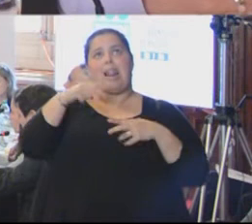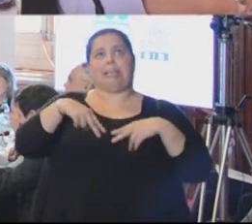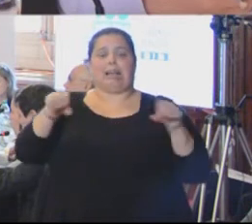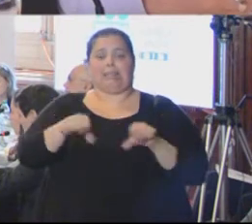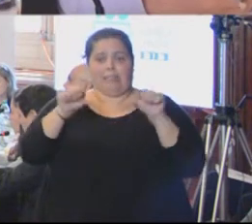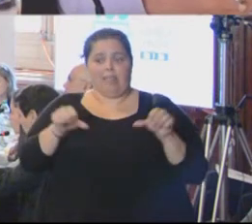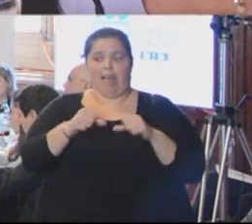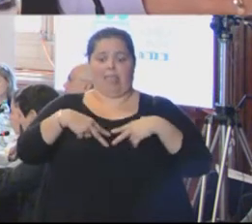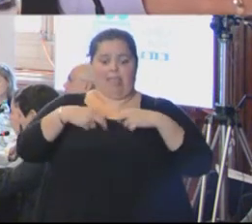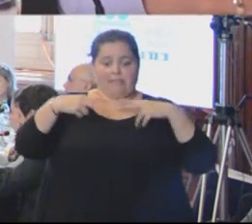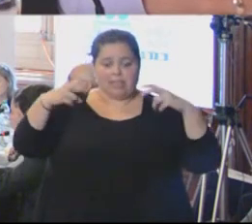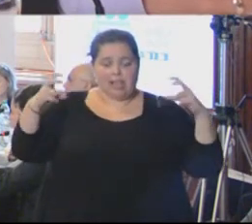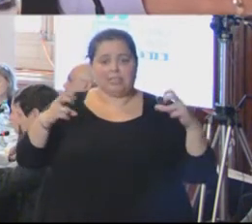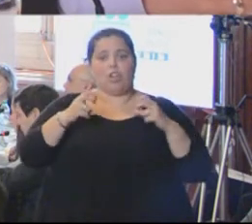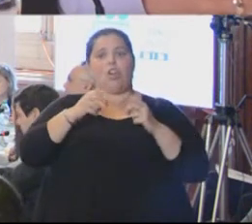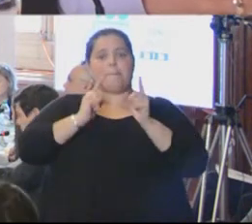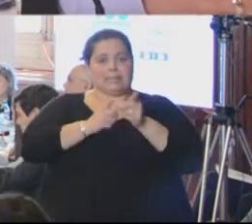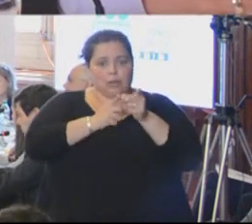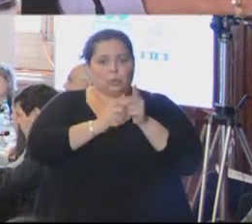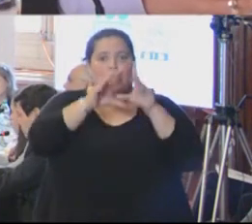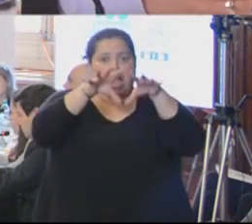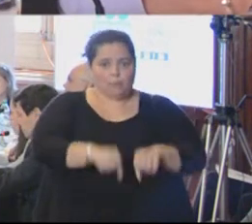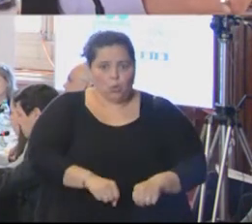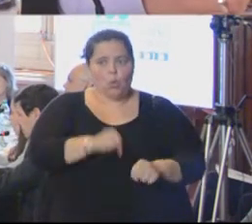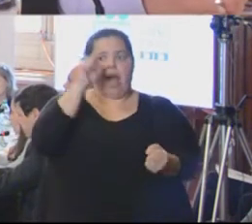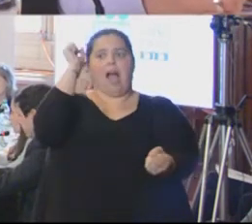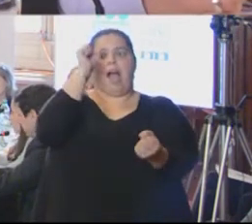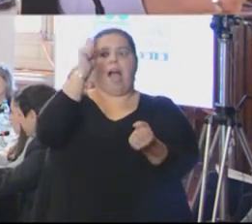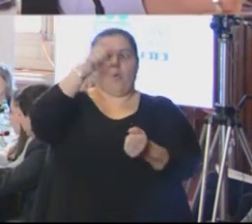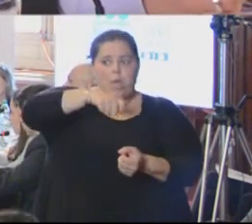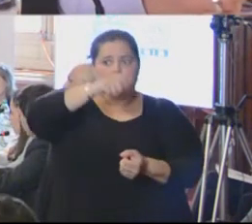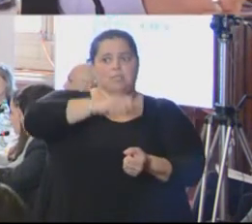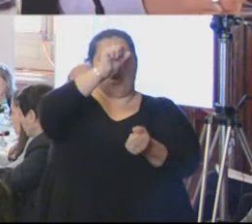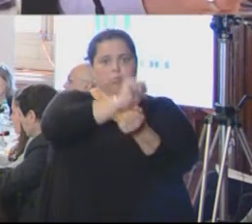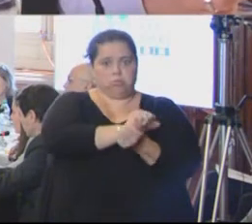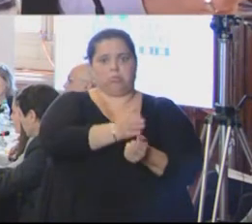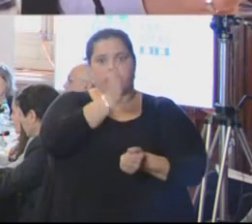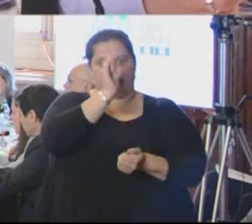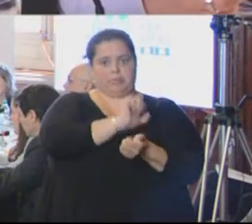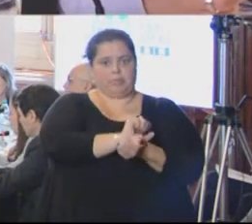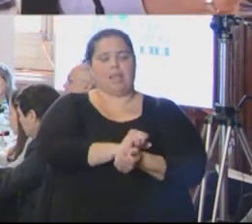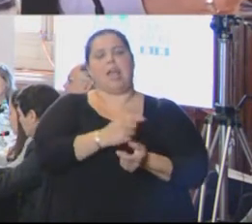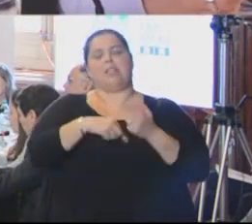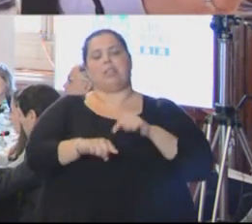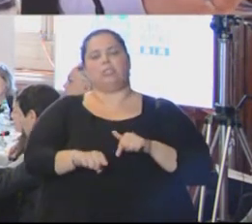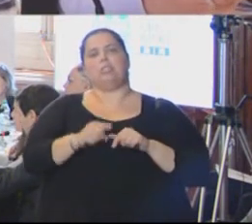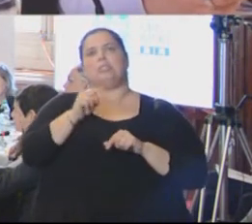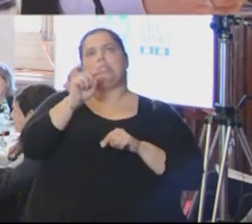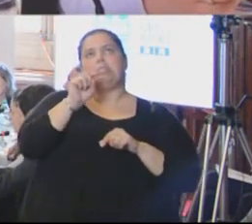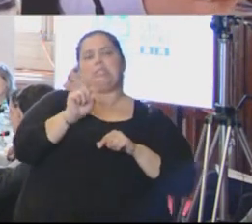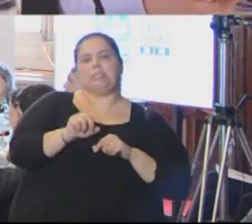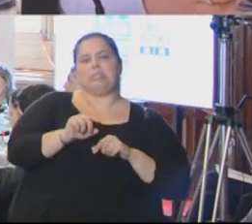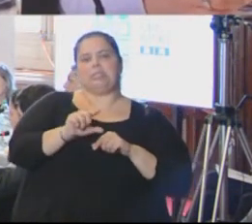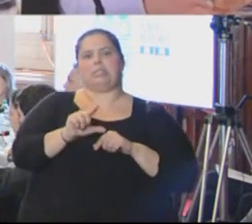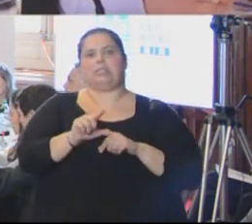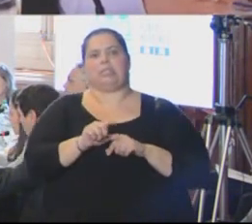investigación, persecución, captura, enjuiciamiento y condenas. 7 cuentan con sentencia judicial, 4 adicionales a las